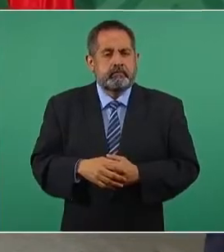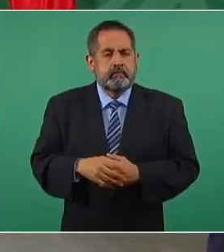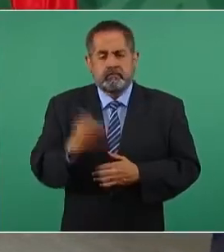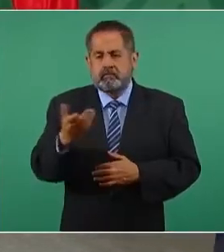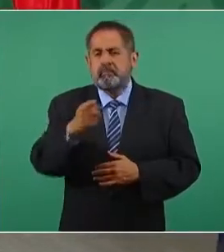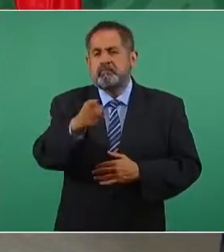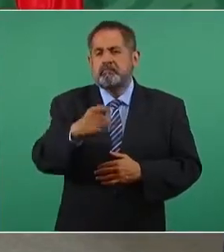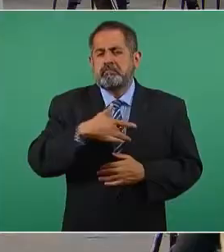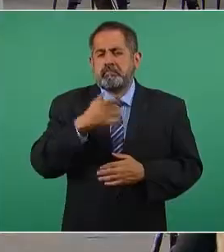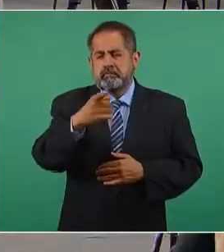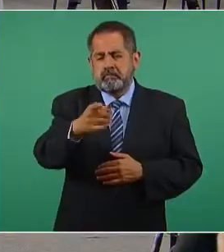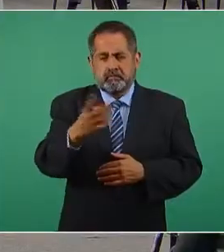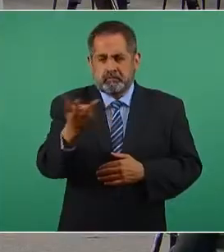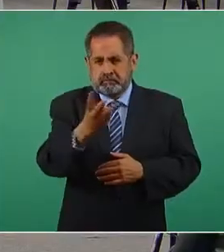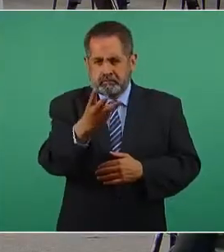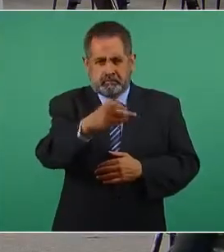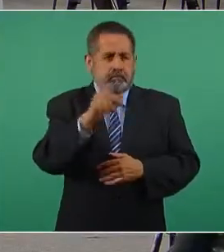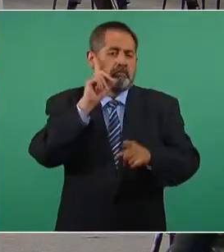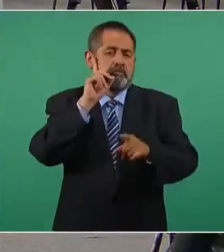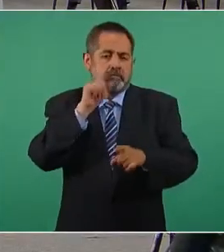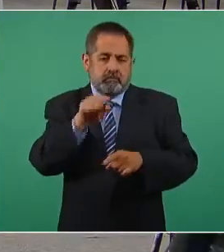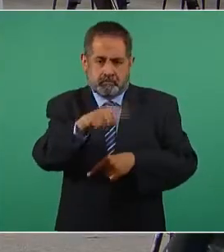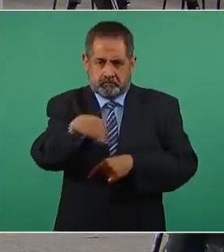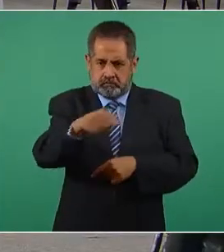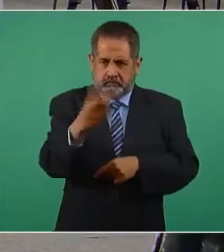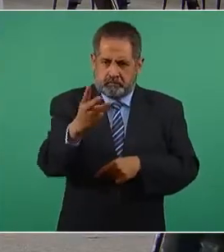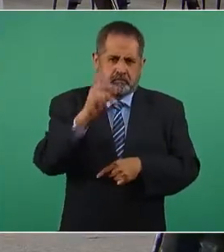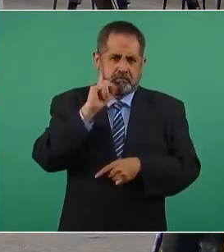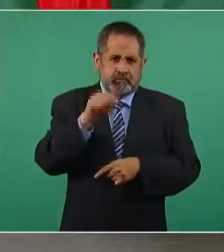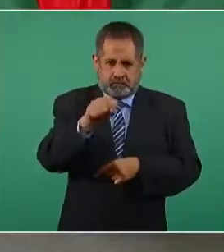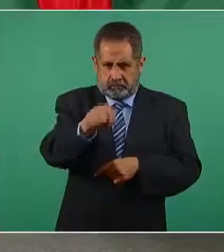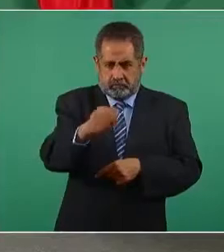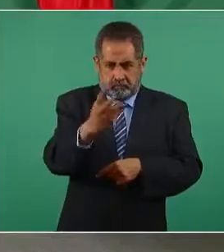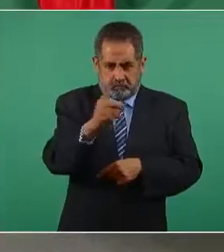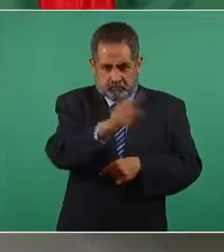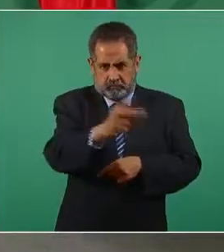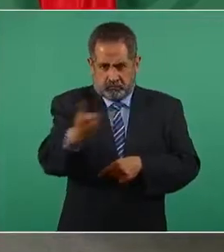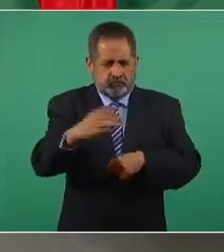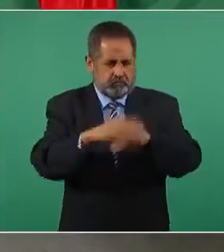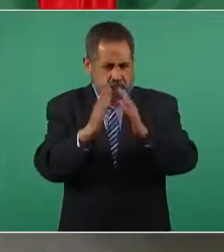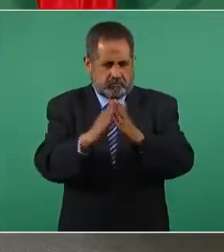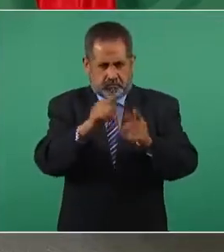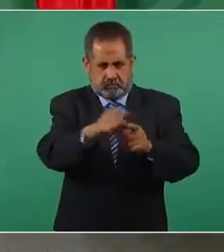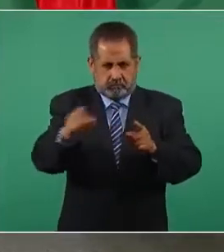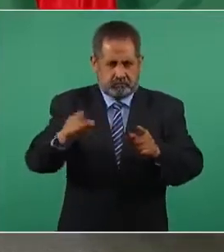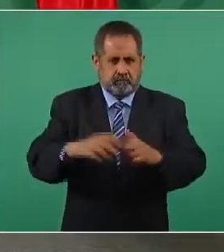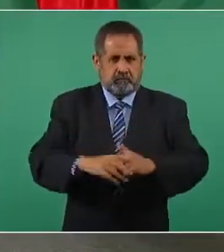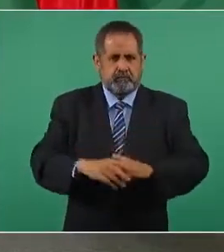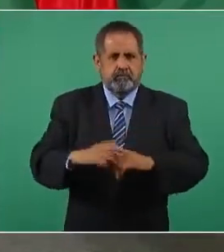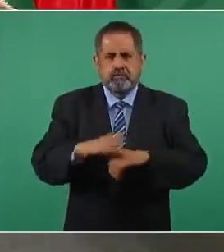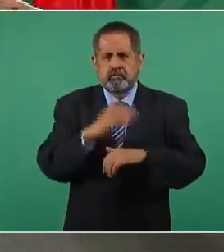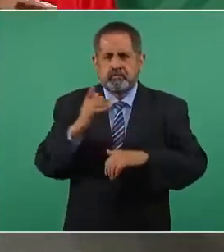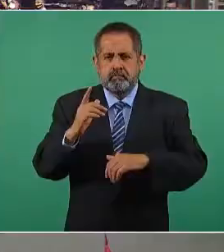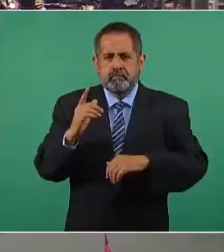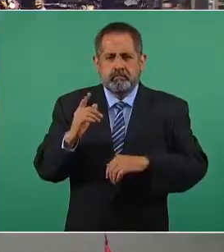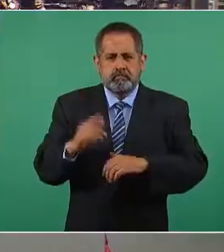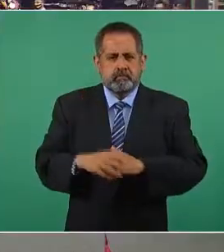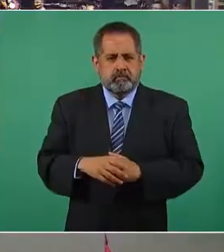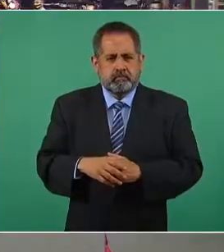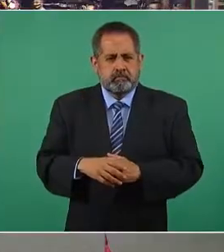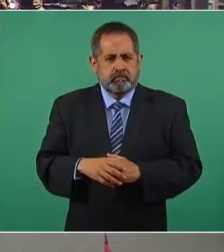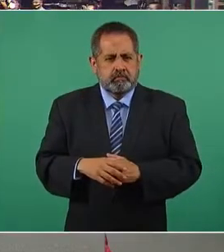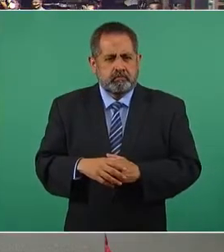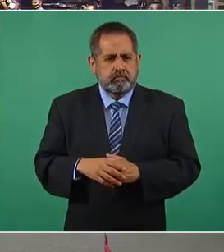les parece, los tres quedan mañana, ¿de acuerdo? Los tres, por favor, porque vamos